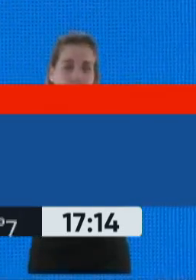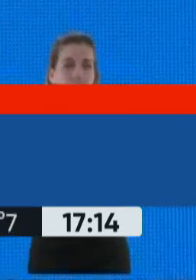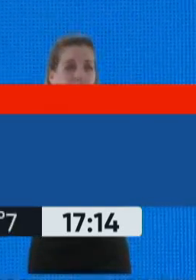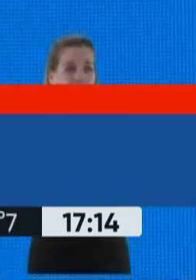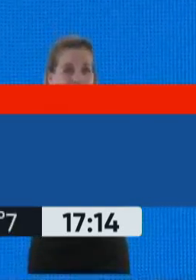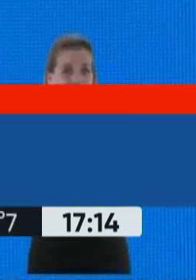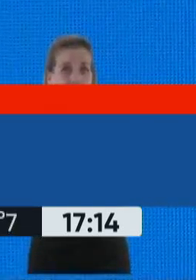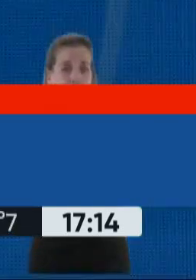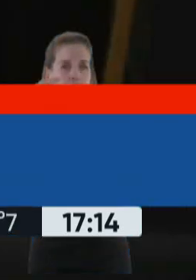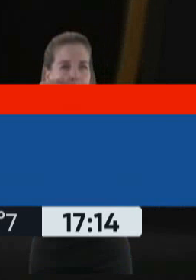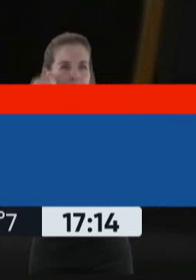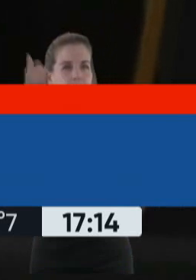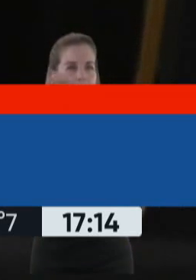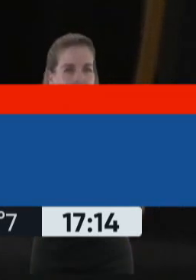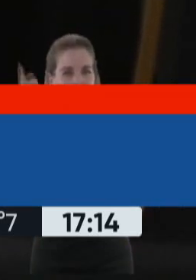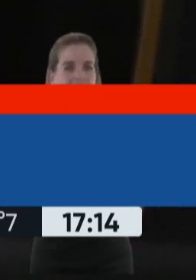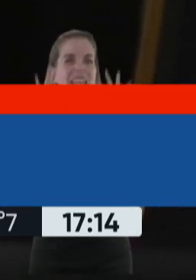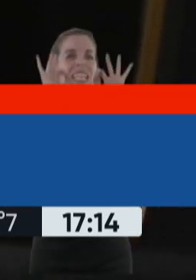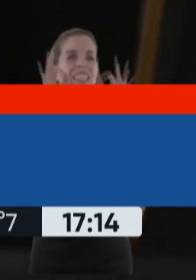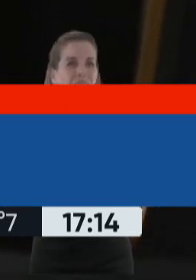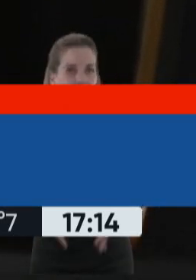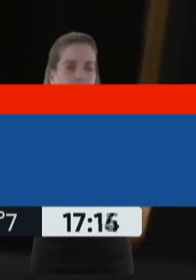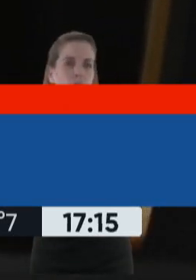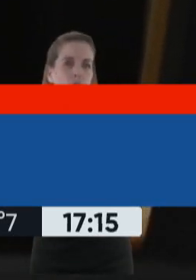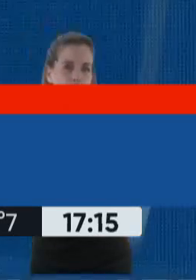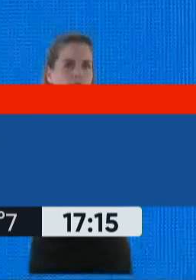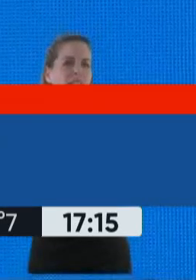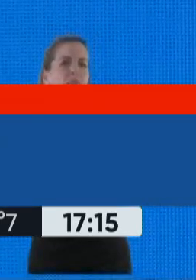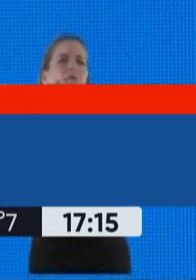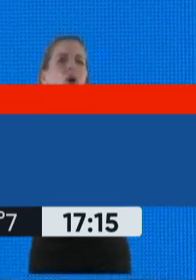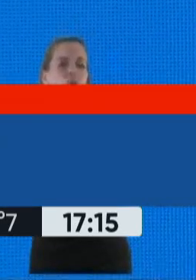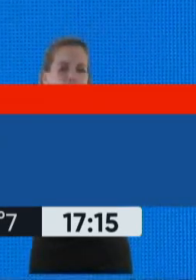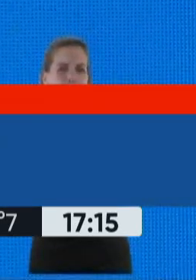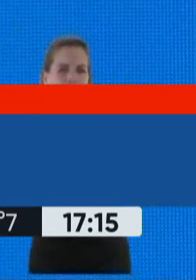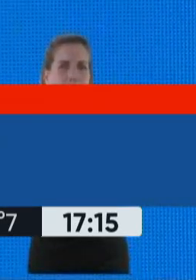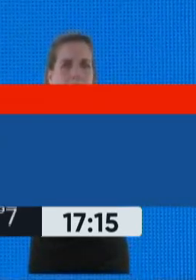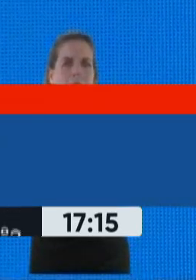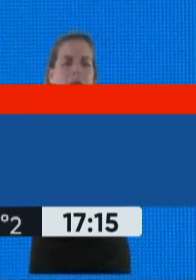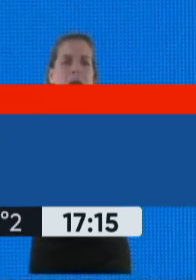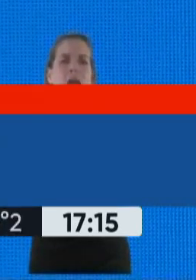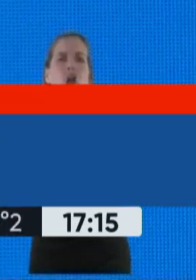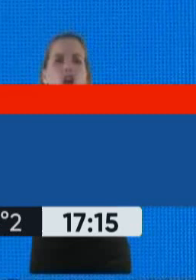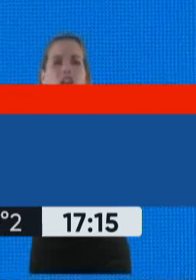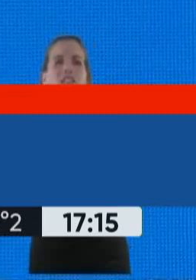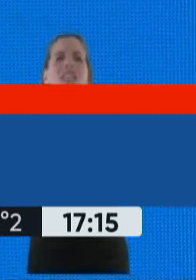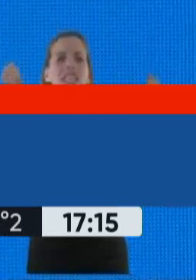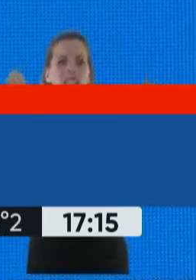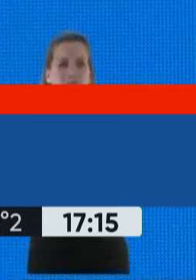hoy, sabiendo que allí muy cerca está la puerta de salida de la pandemia, es para